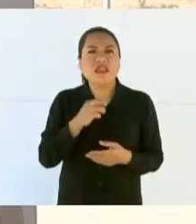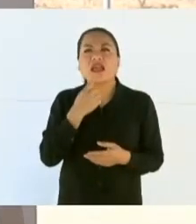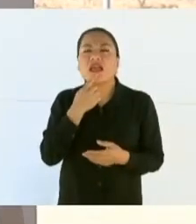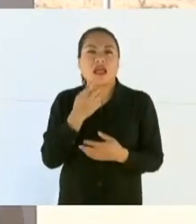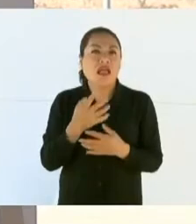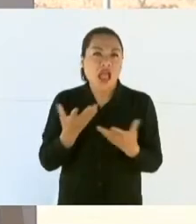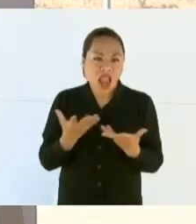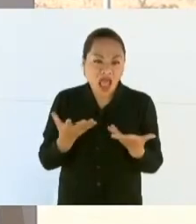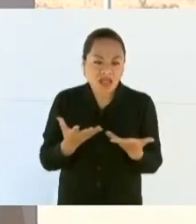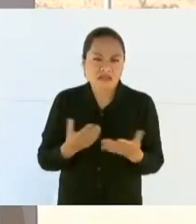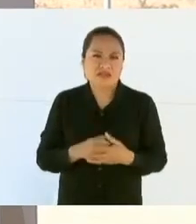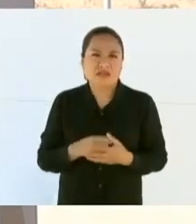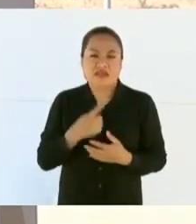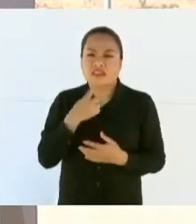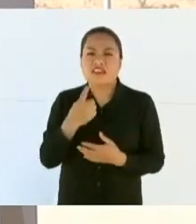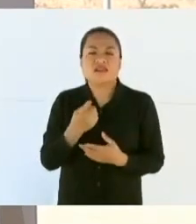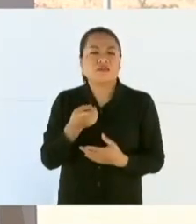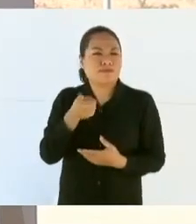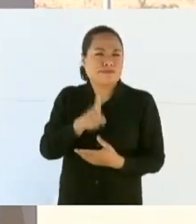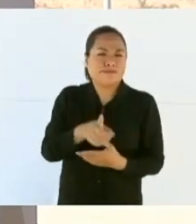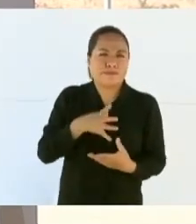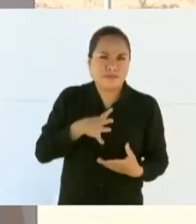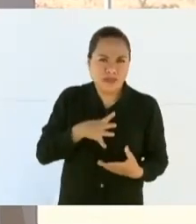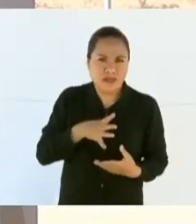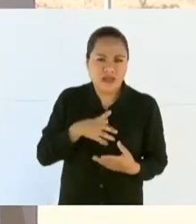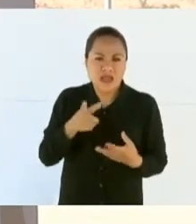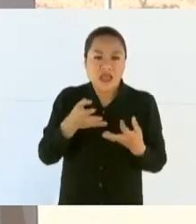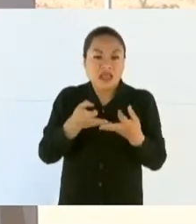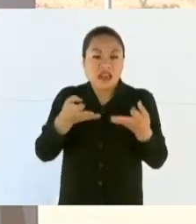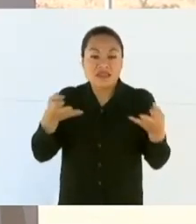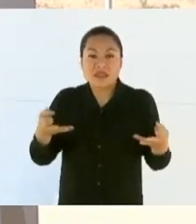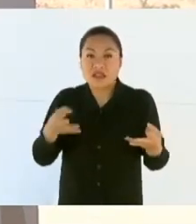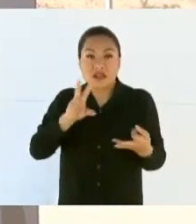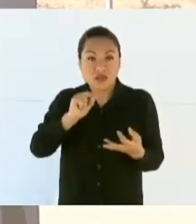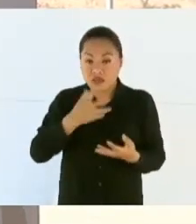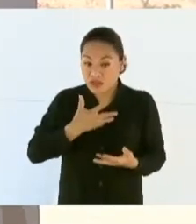determinó que las tierras no escrituradas